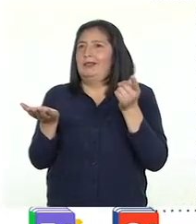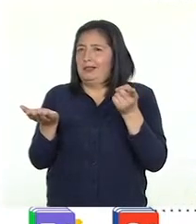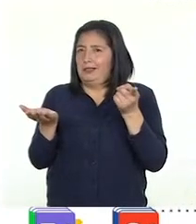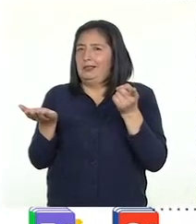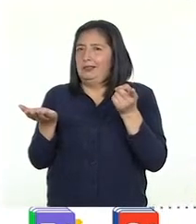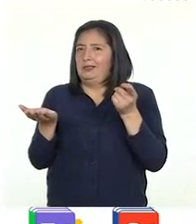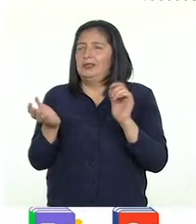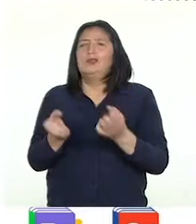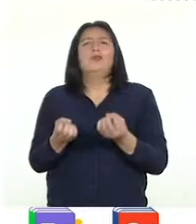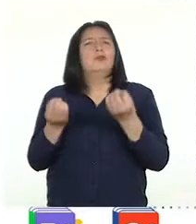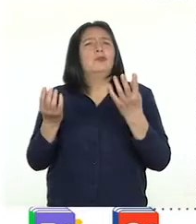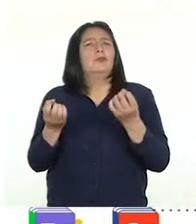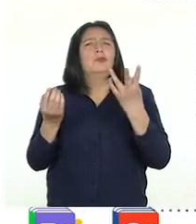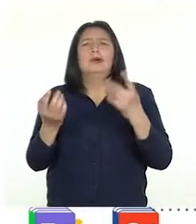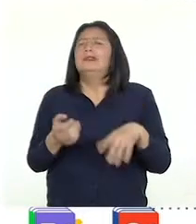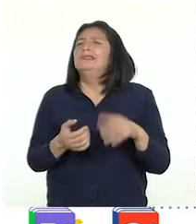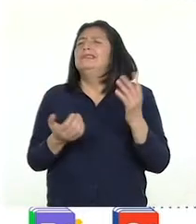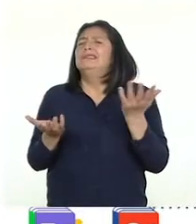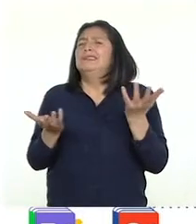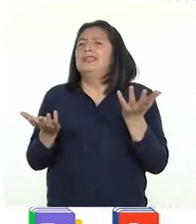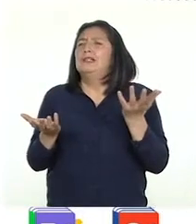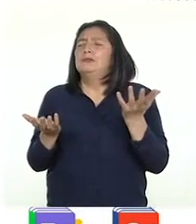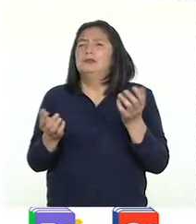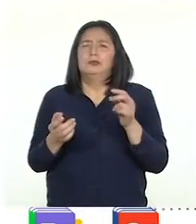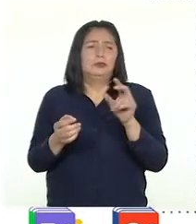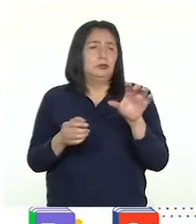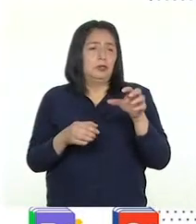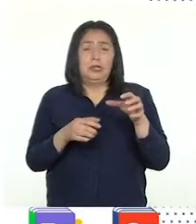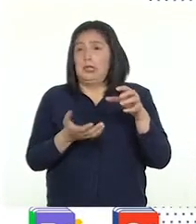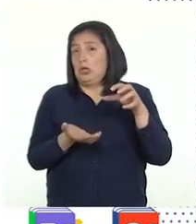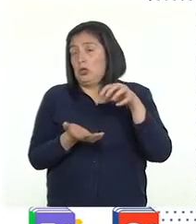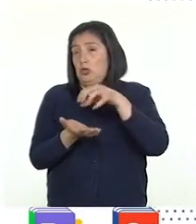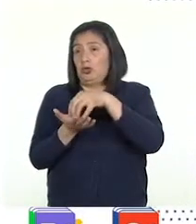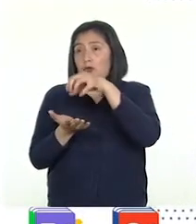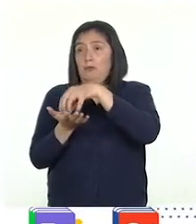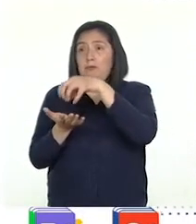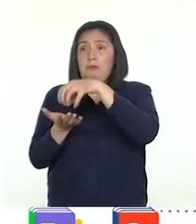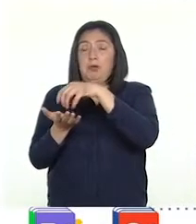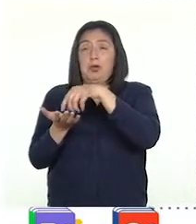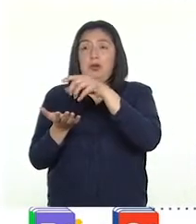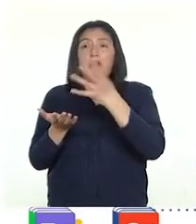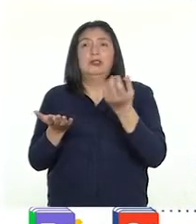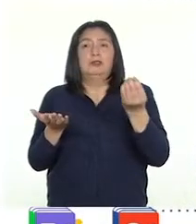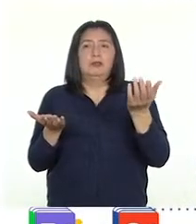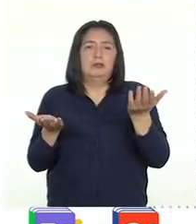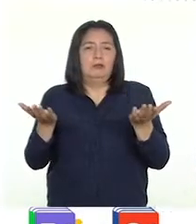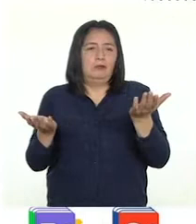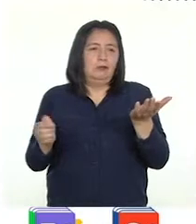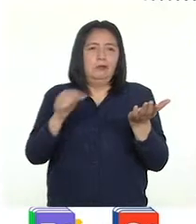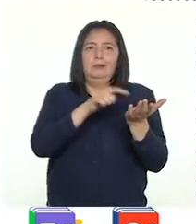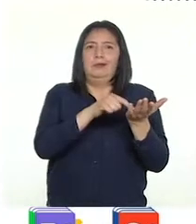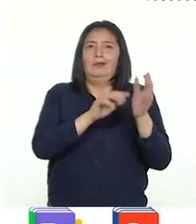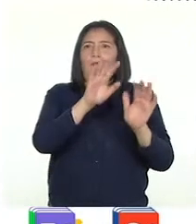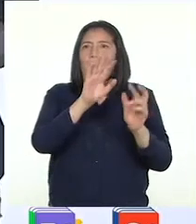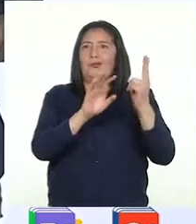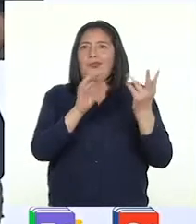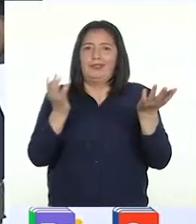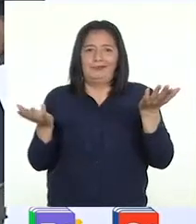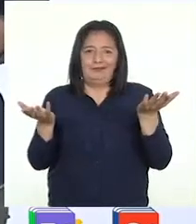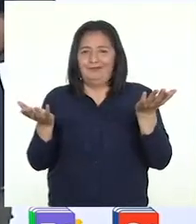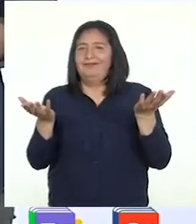este punto, la cantidad de kilogramos de los 2 bloques se equilibran con las pesas de 12